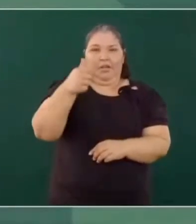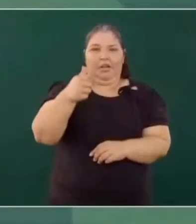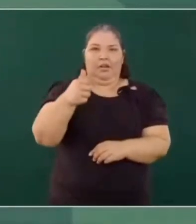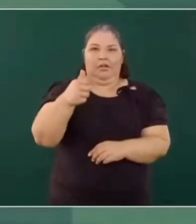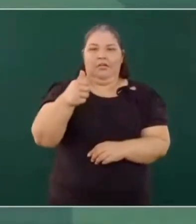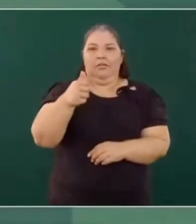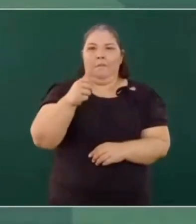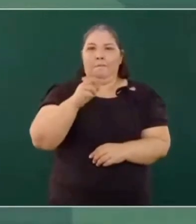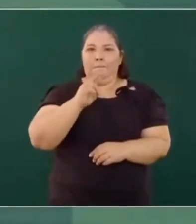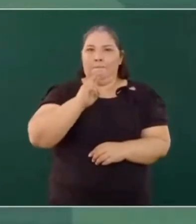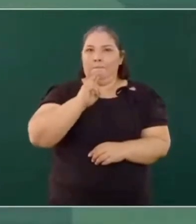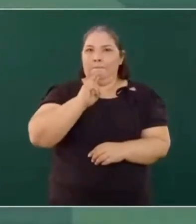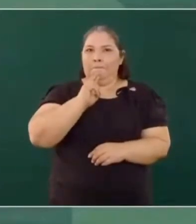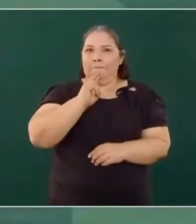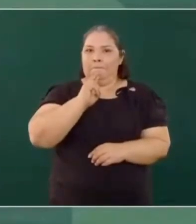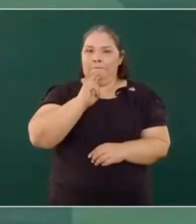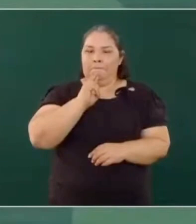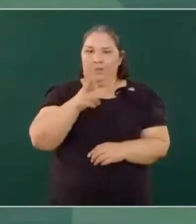con